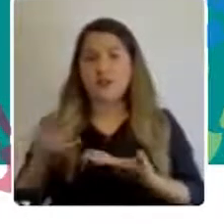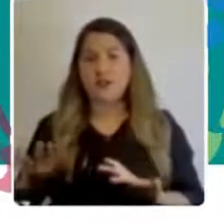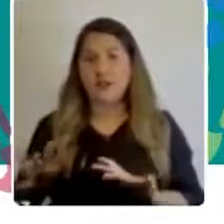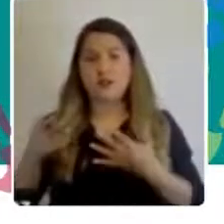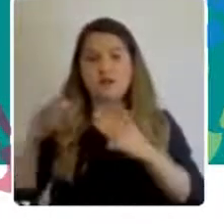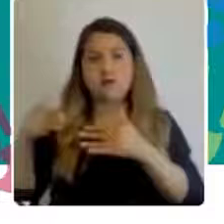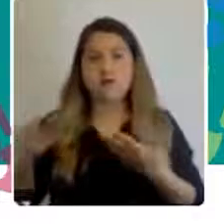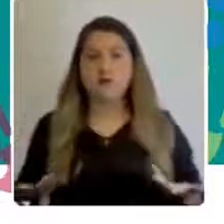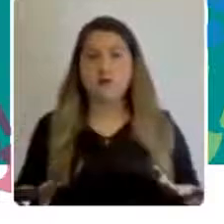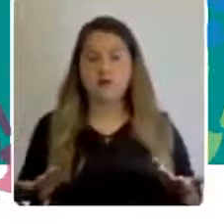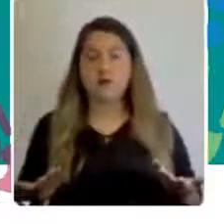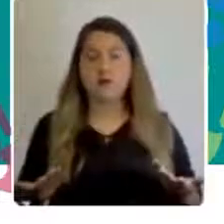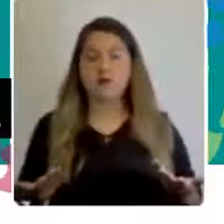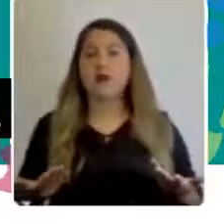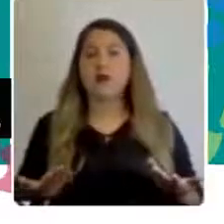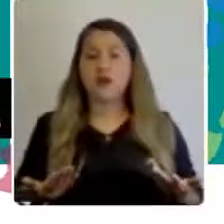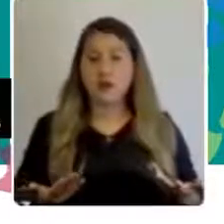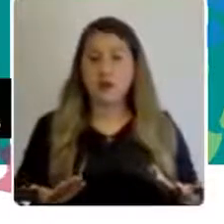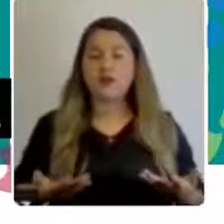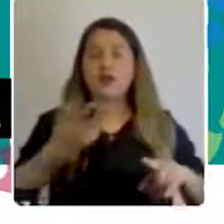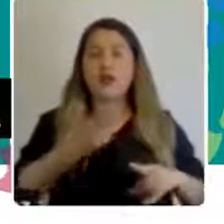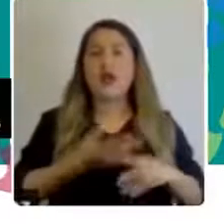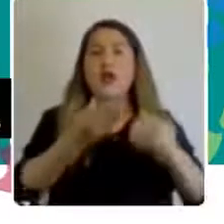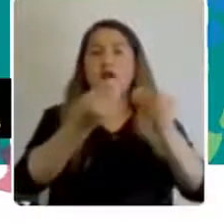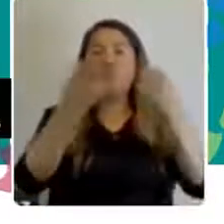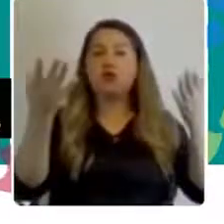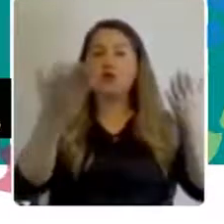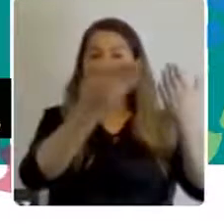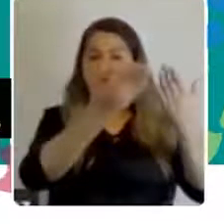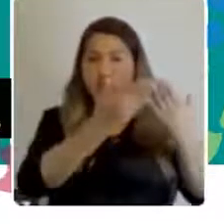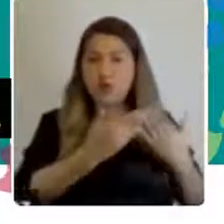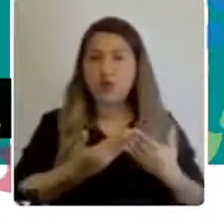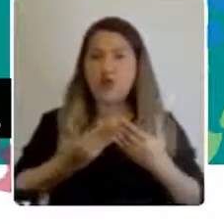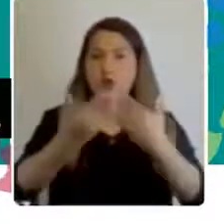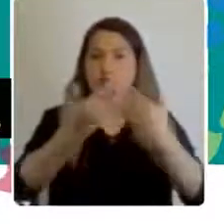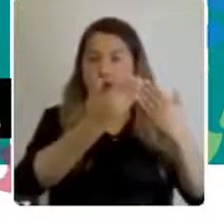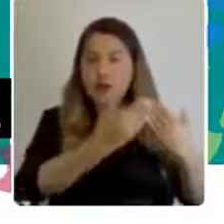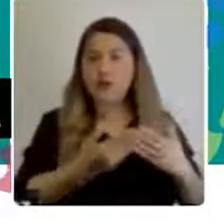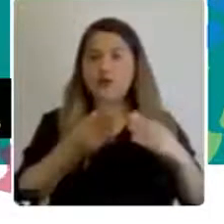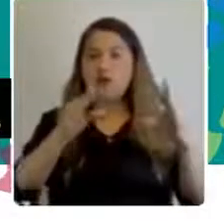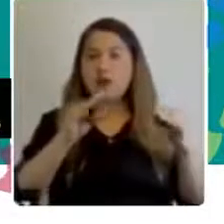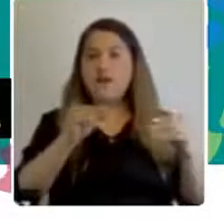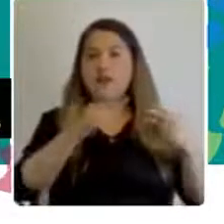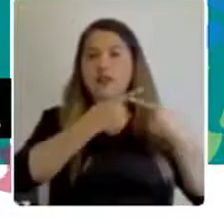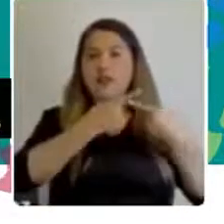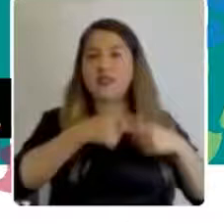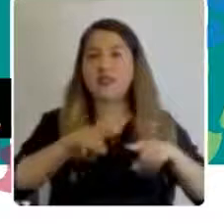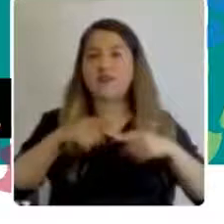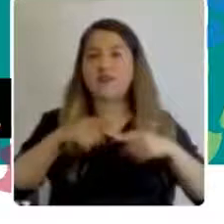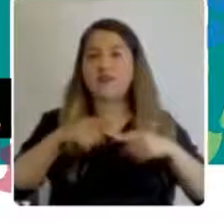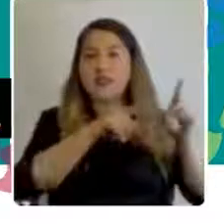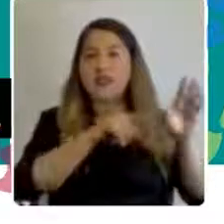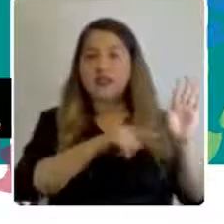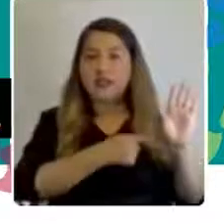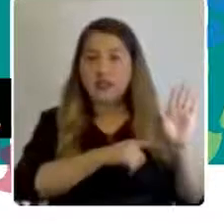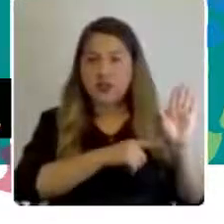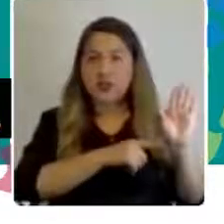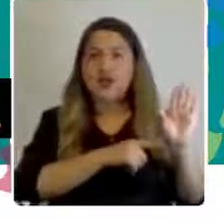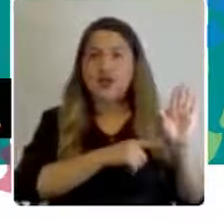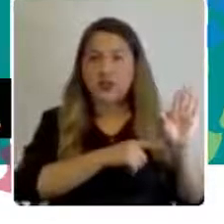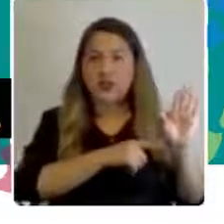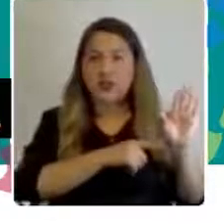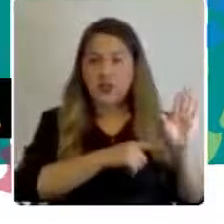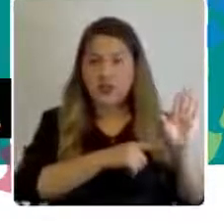Hay varias aplicaciones y estudios de investigación que hablan de distintas tecnologías de diagnóstico,